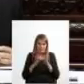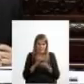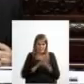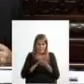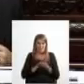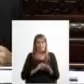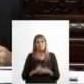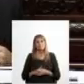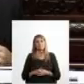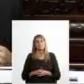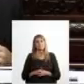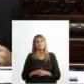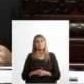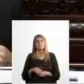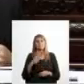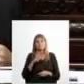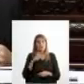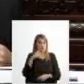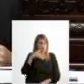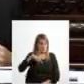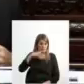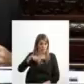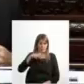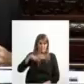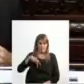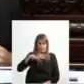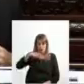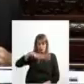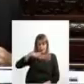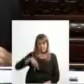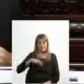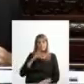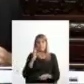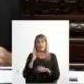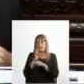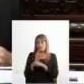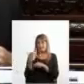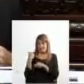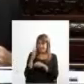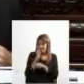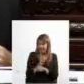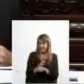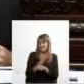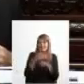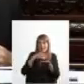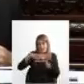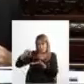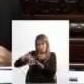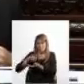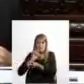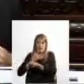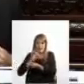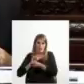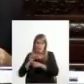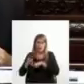Esa es la verdad. En el mes de noviembre, los representantes del sector agropecuario le pidieron una reunión al Presidente de la República.